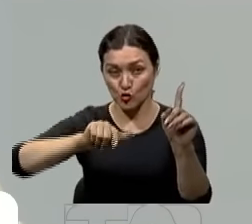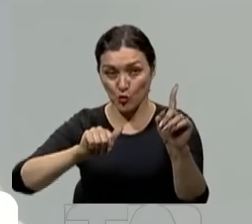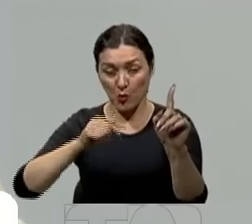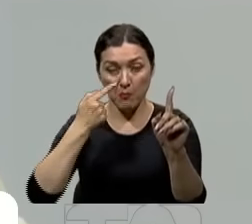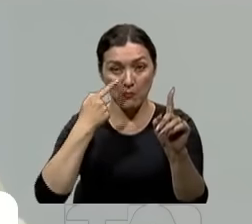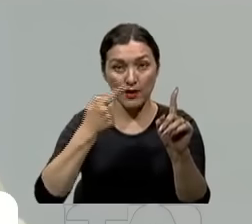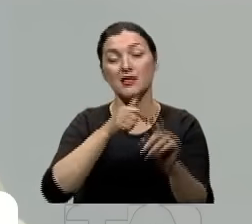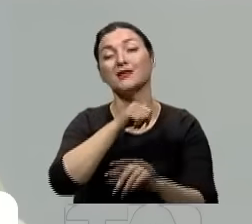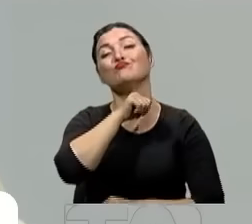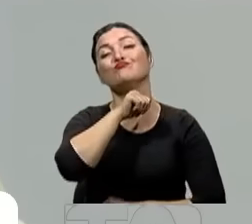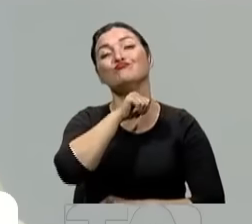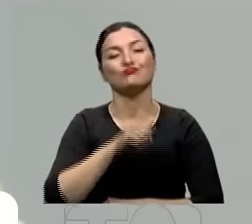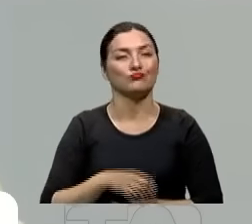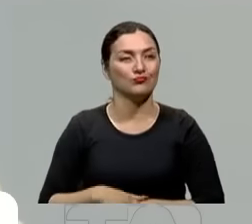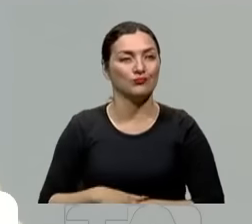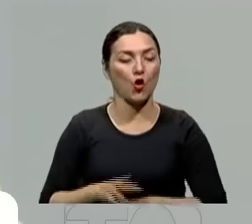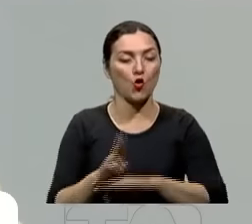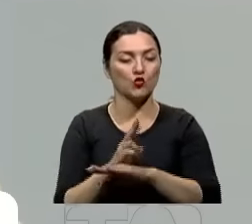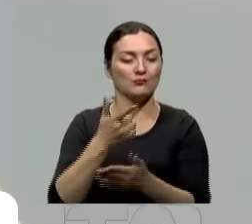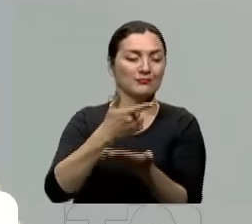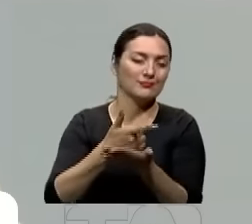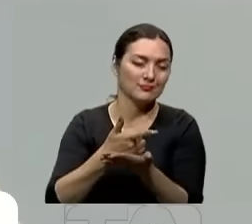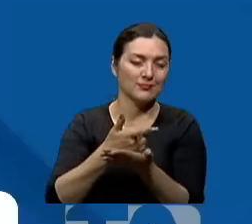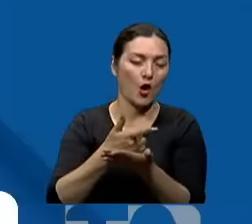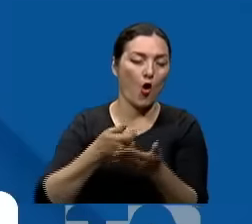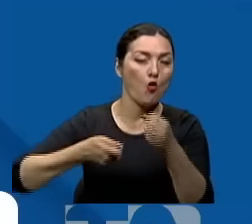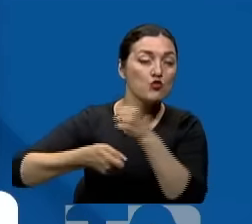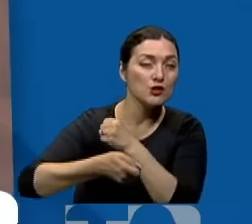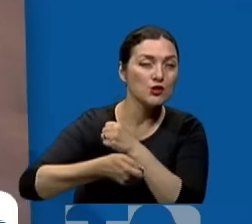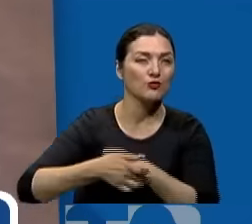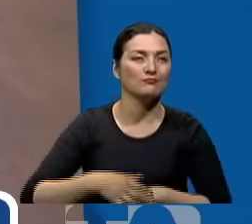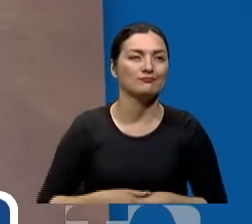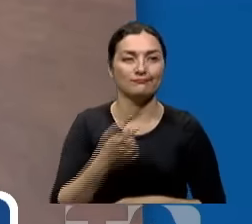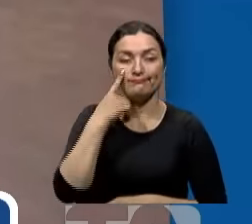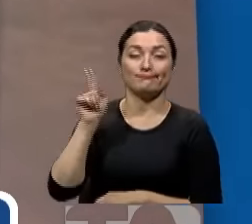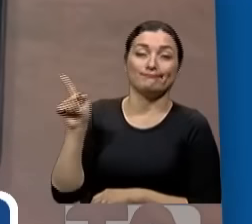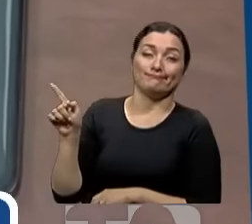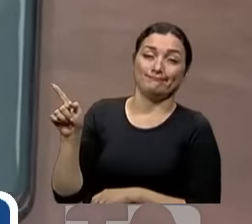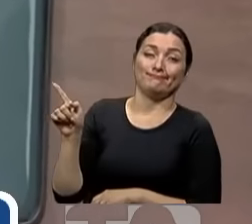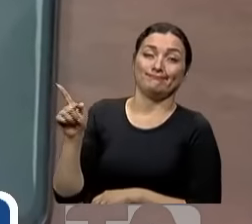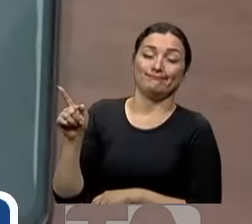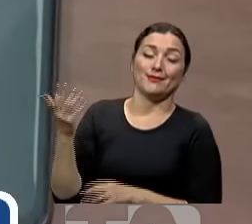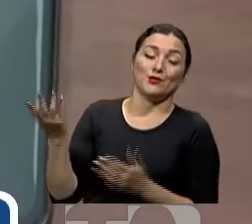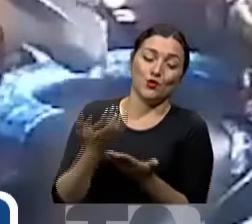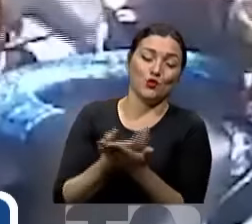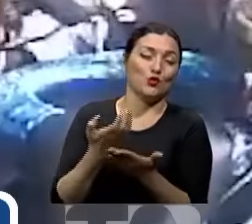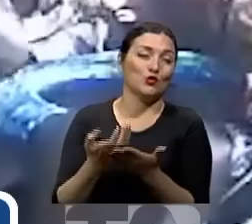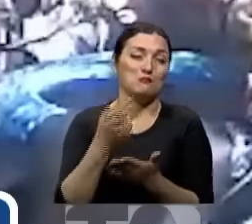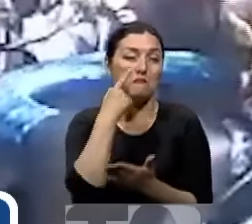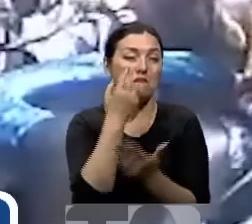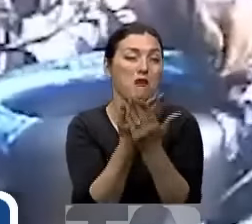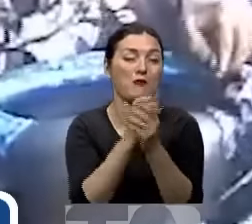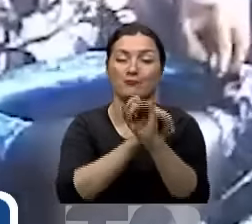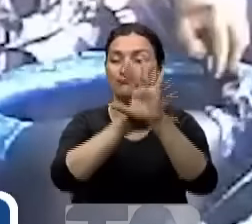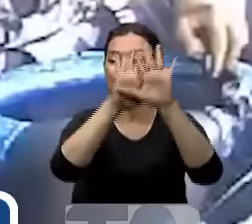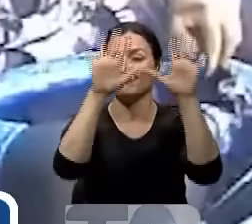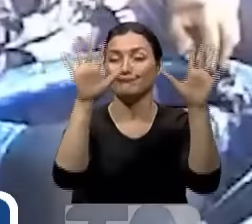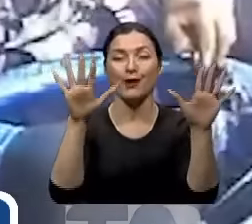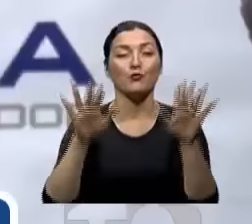asalto, utilizando armas de fuego y también armas blancas. En su poder se encontraron varios tipos de armas utilizadas para cometer